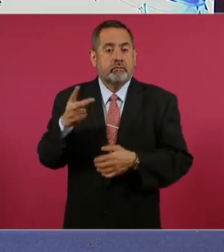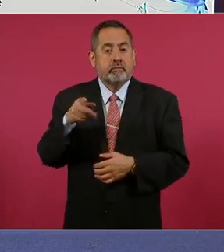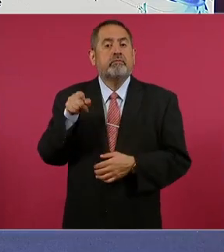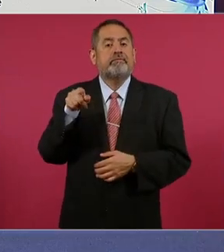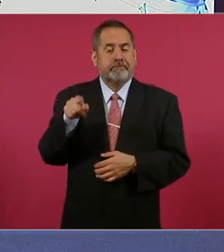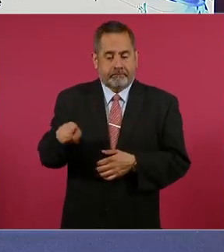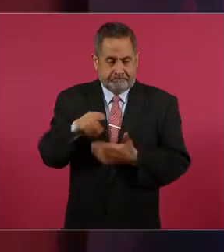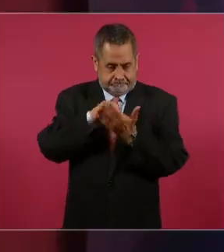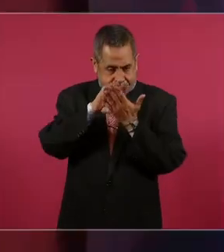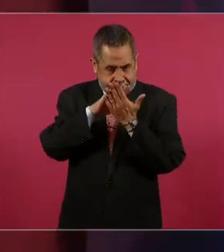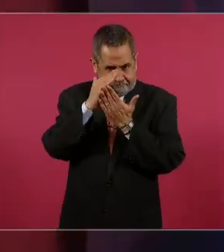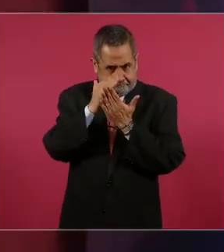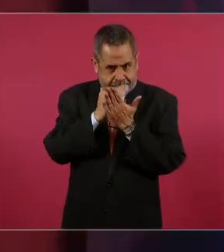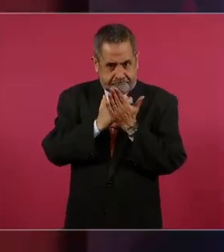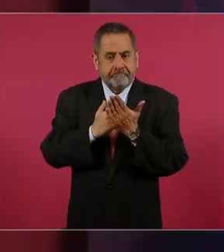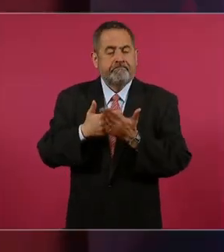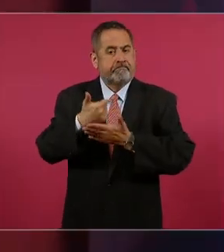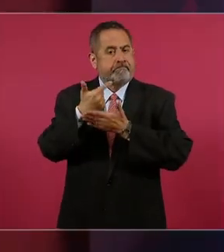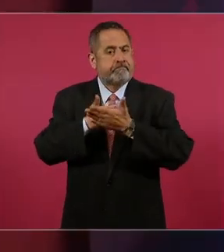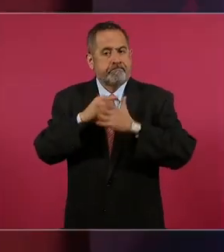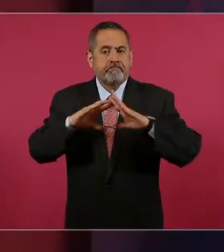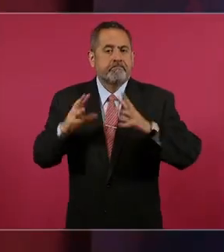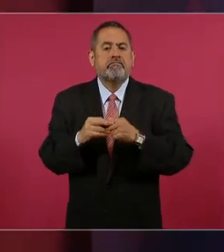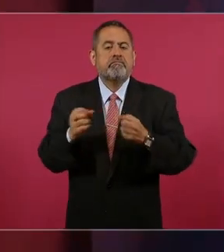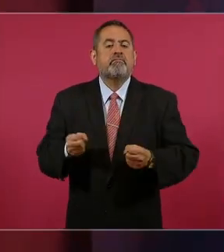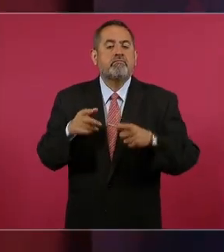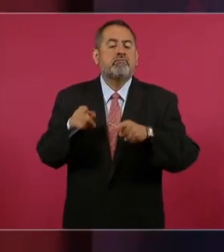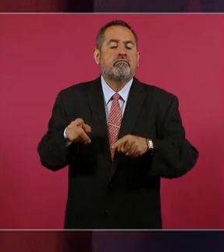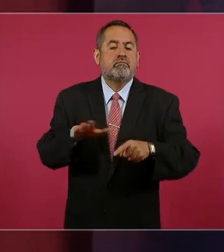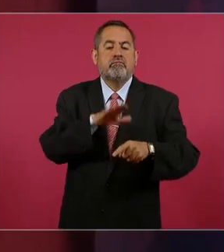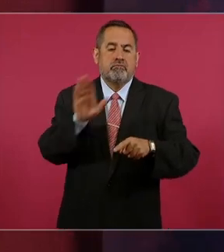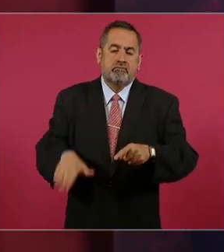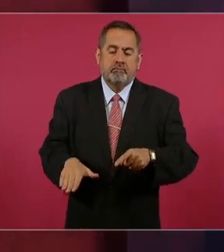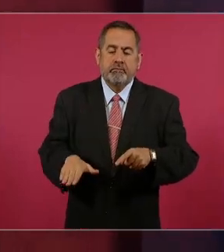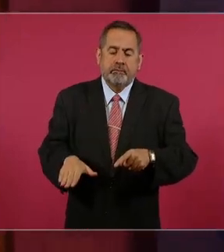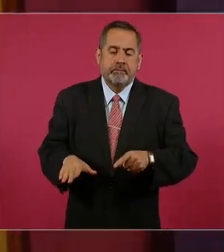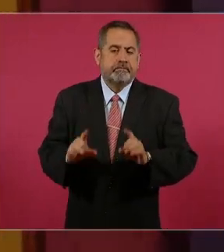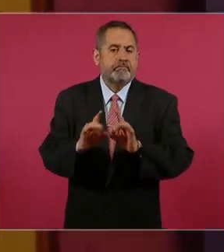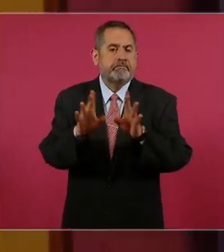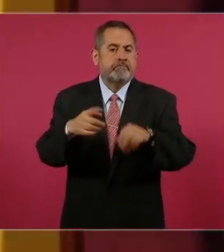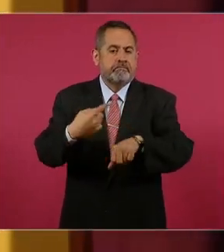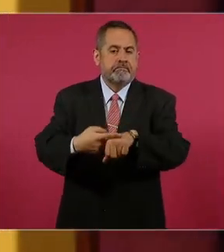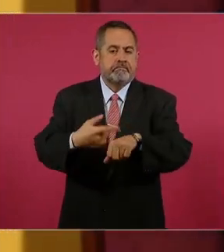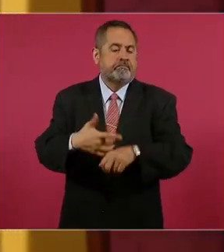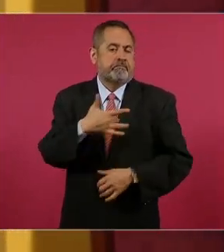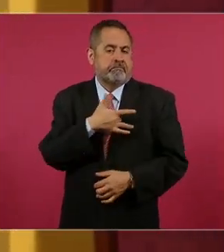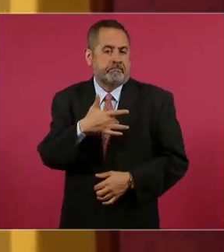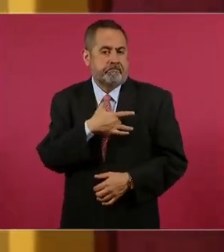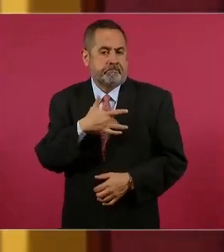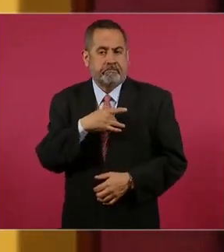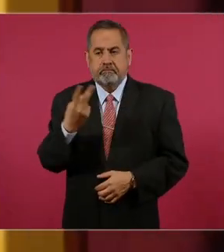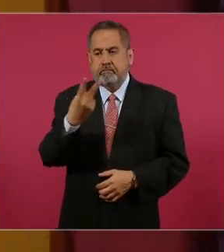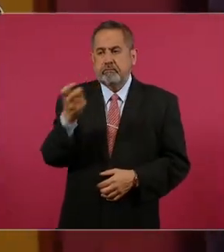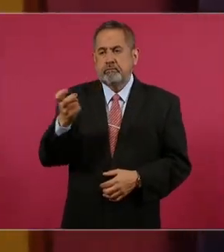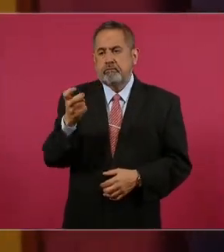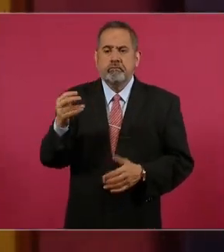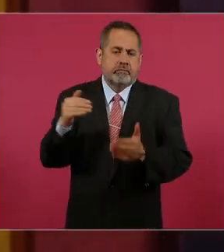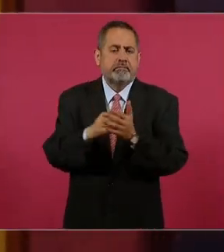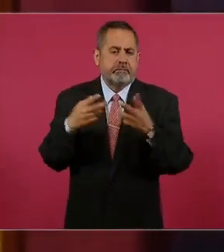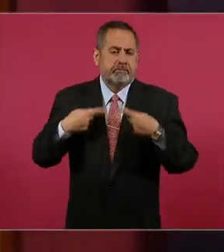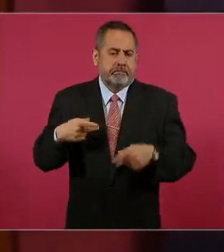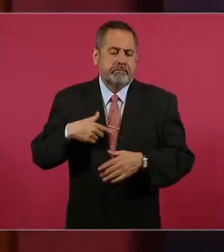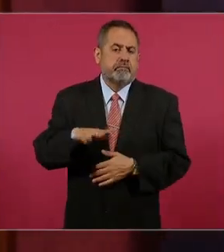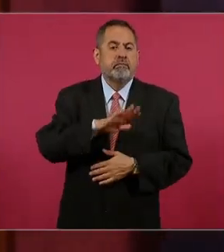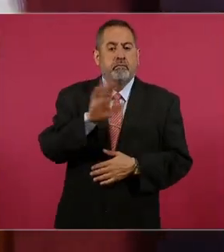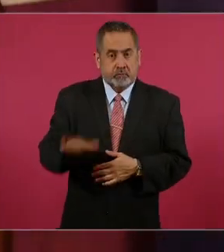tenemos ya los datos más certeros, murieron de alguna enfermedad del corazón, cerca de 200 mil personas.